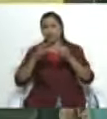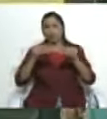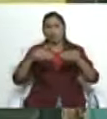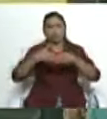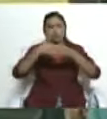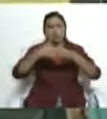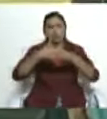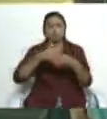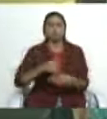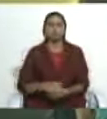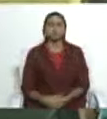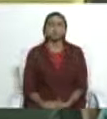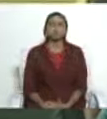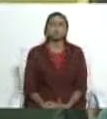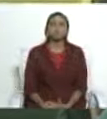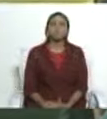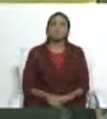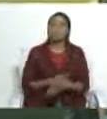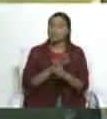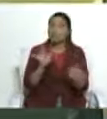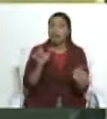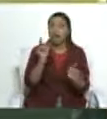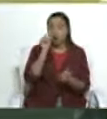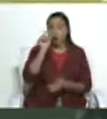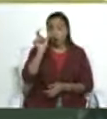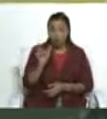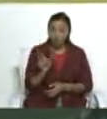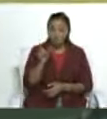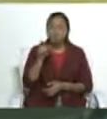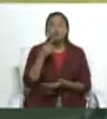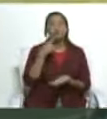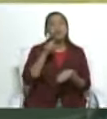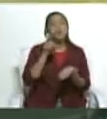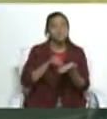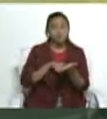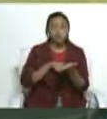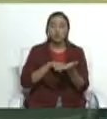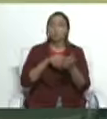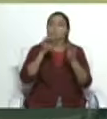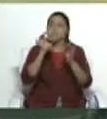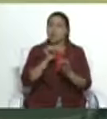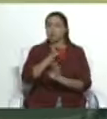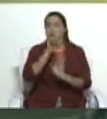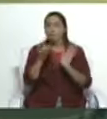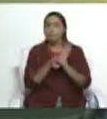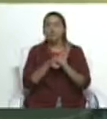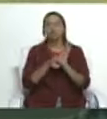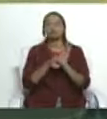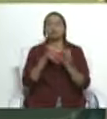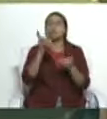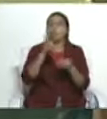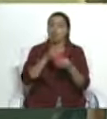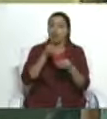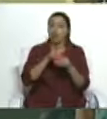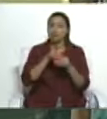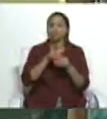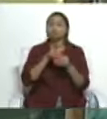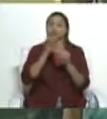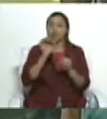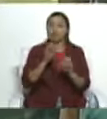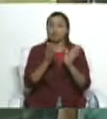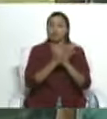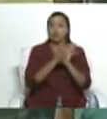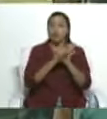Nogal. Ya ha cumplido con los requisitos que establece el ente electoral, por supuesto, amparado en el artículo 59 de la